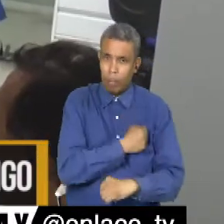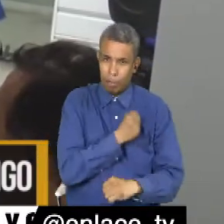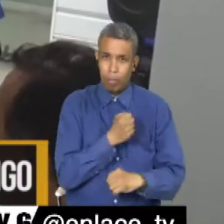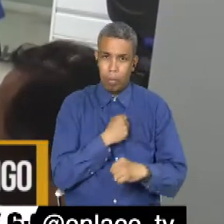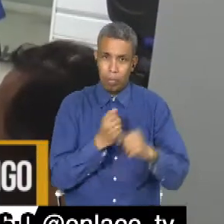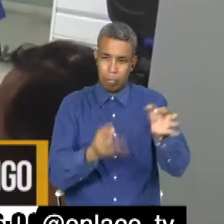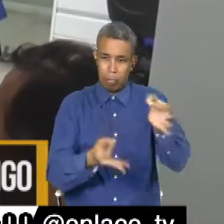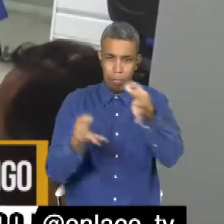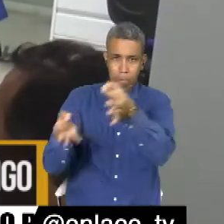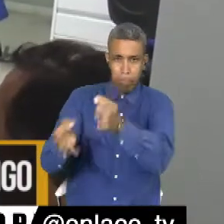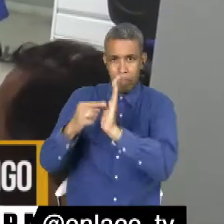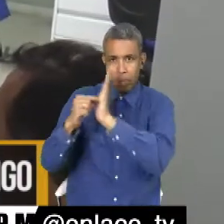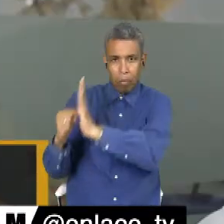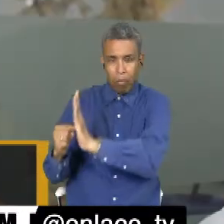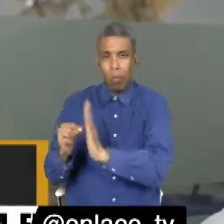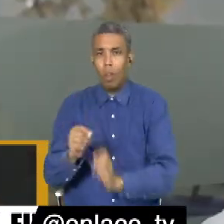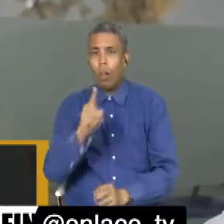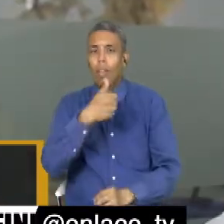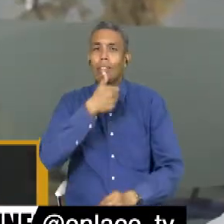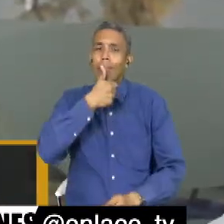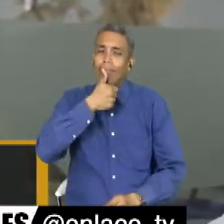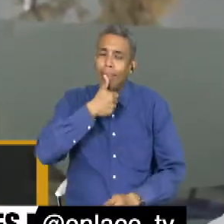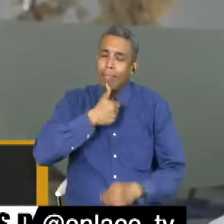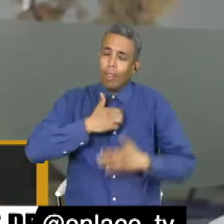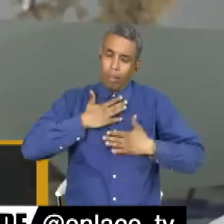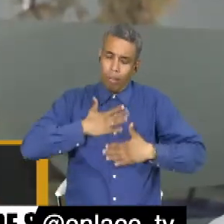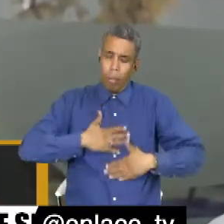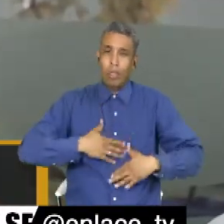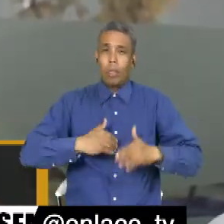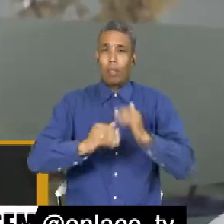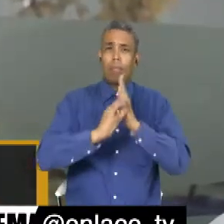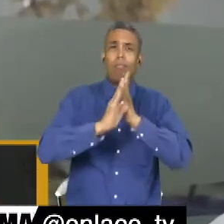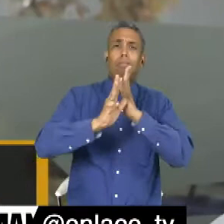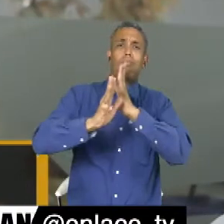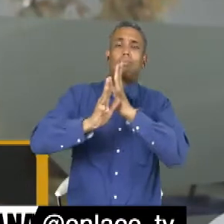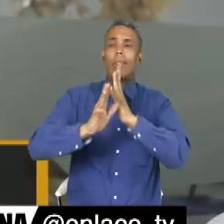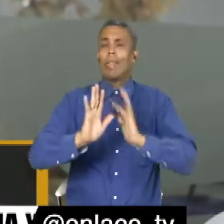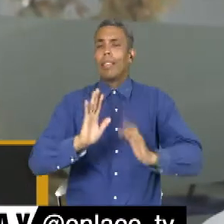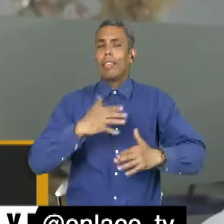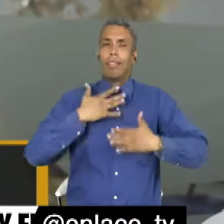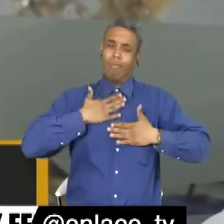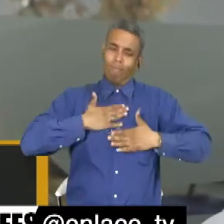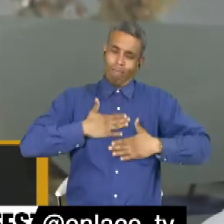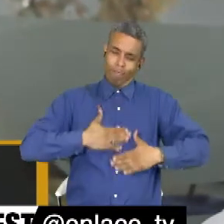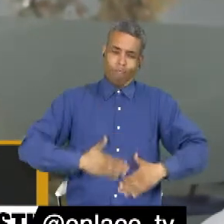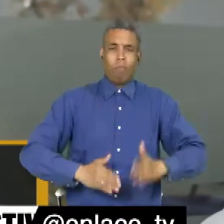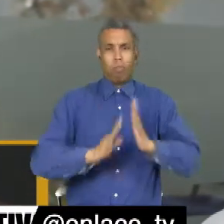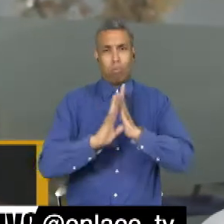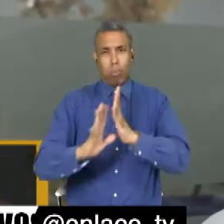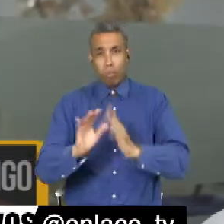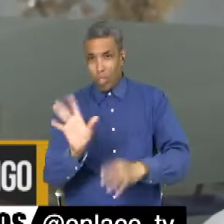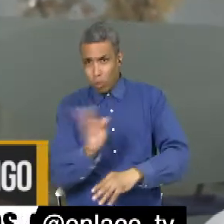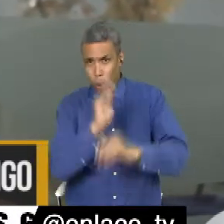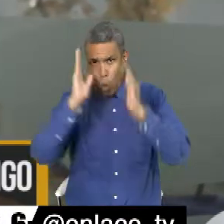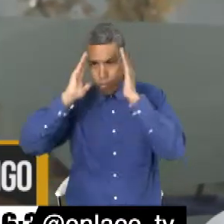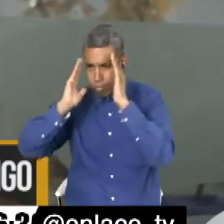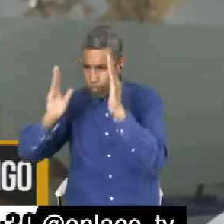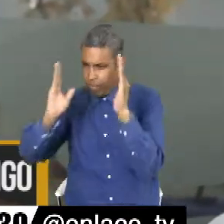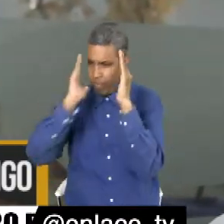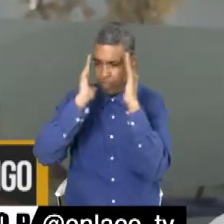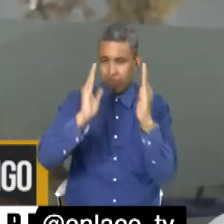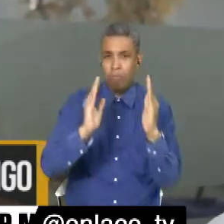Todas las personas podrán ser atendidas y deben ser atendidas. Y eso es lo que queremos con la comunidad, que esté